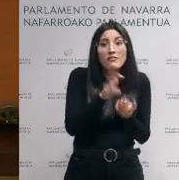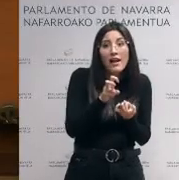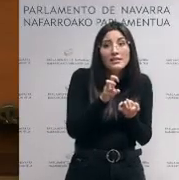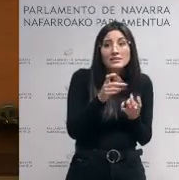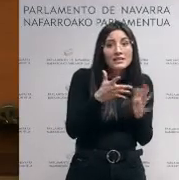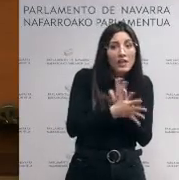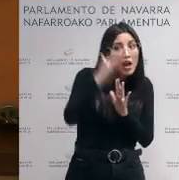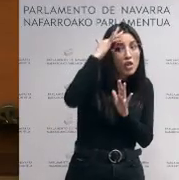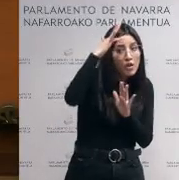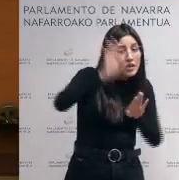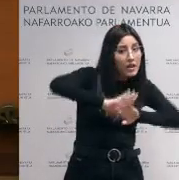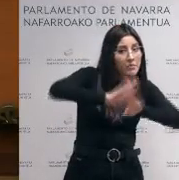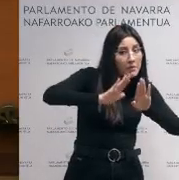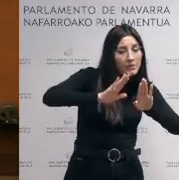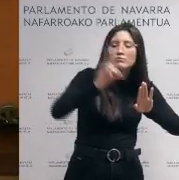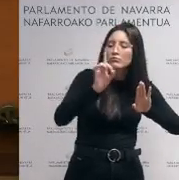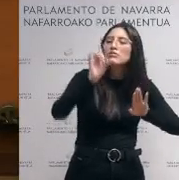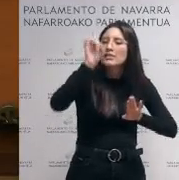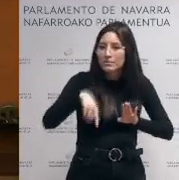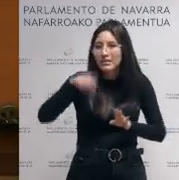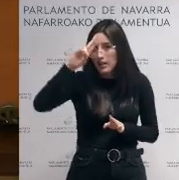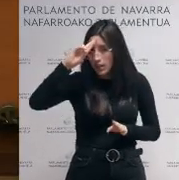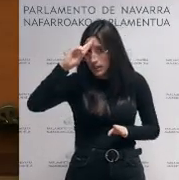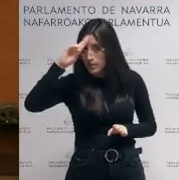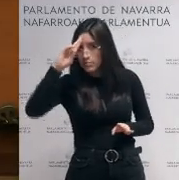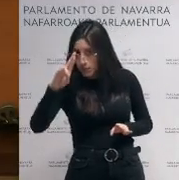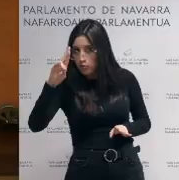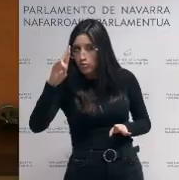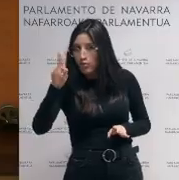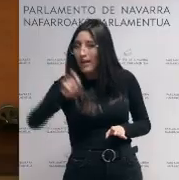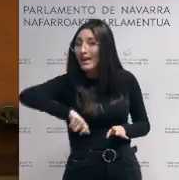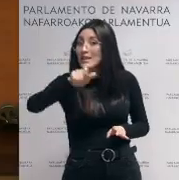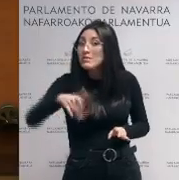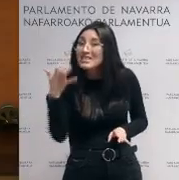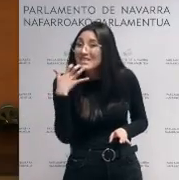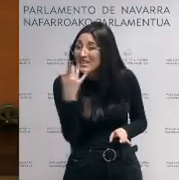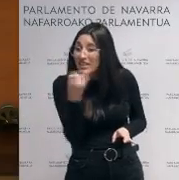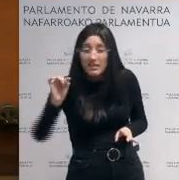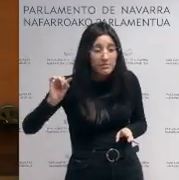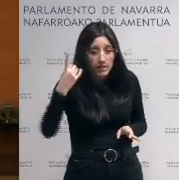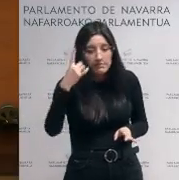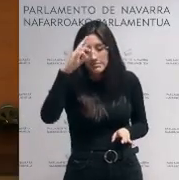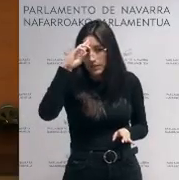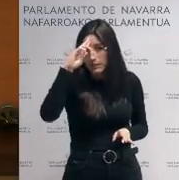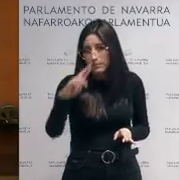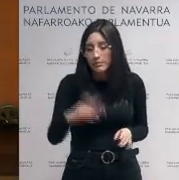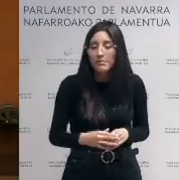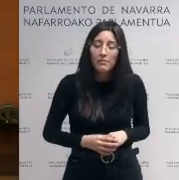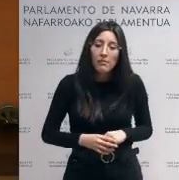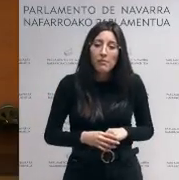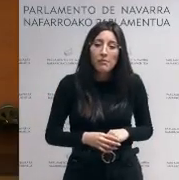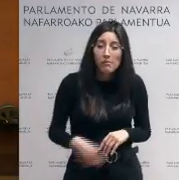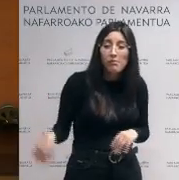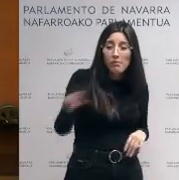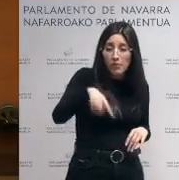ideología, sino también es una cuestión de respeto, a nuestro juicio, a aquellas personas que más lo necesitan. ¿Saben cuál ha sido el aumento acumulado de los